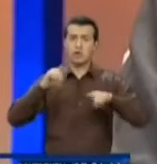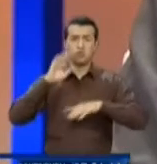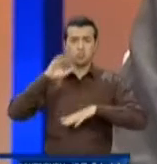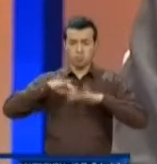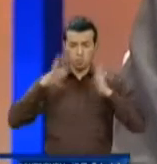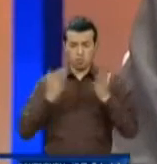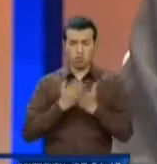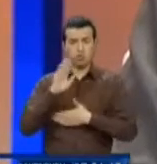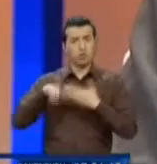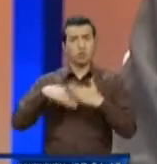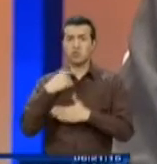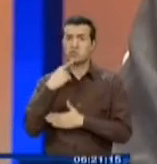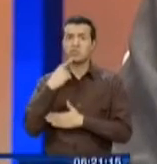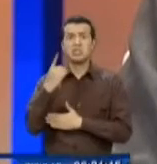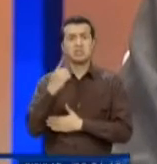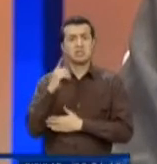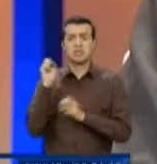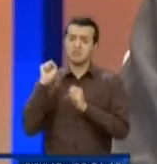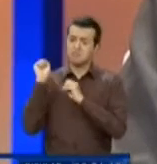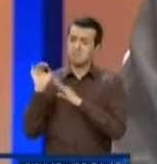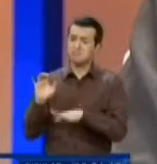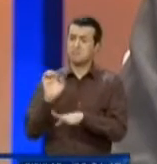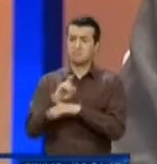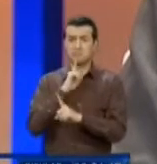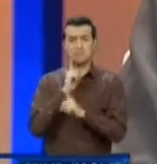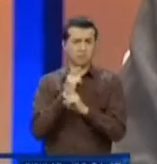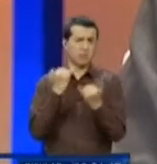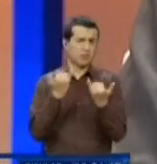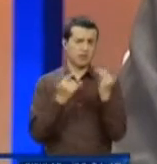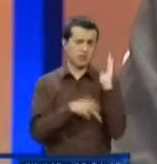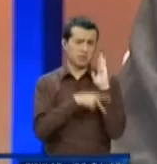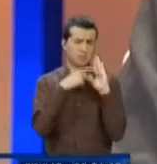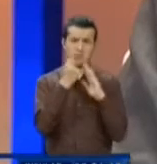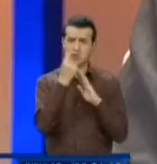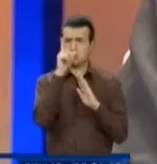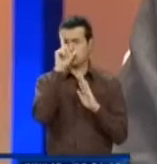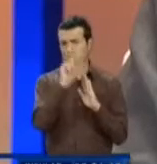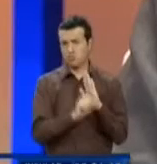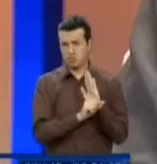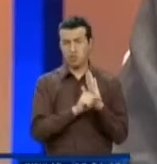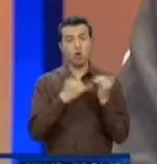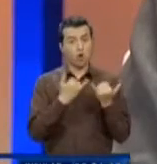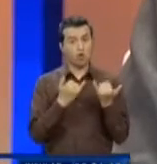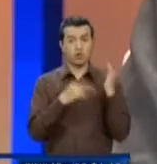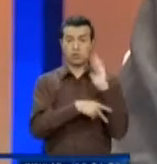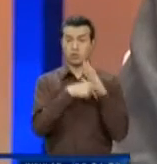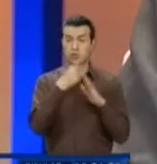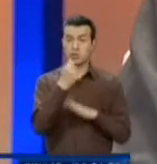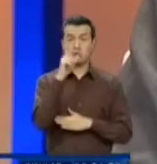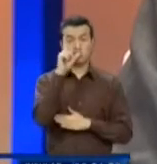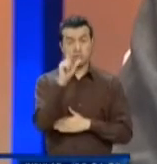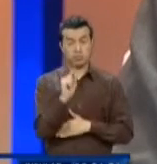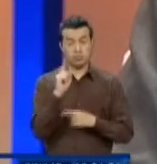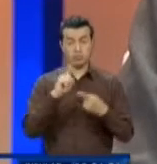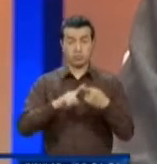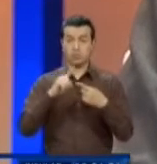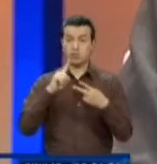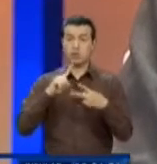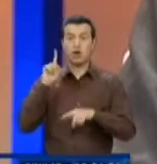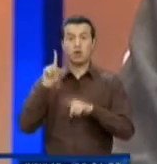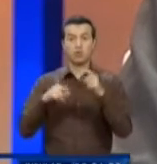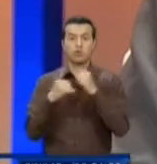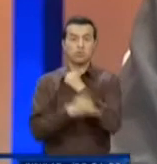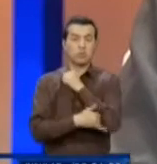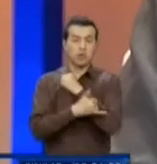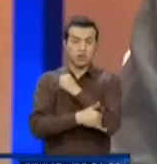ecuatoriano. Lógicamente, ha bajado el precio del petróleo, entonces la depreciación, otros países